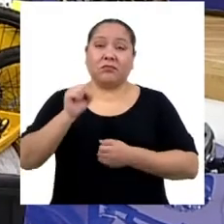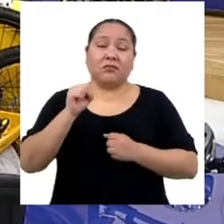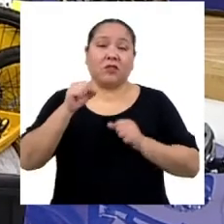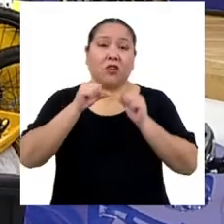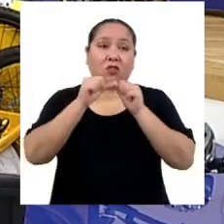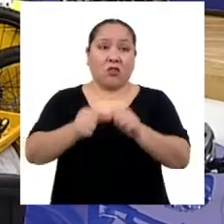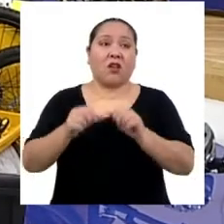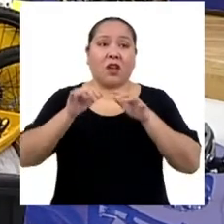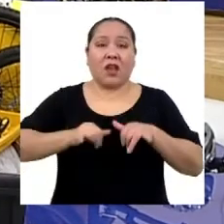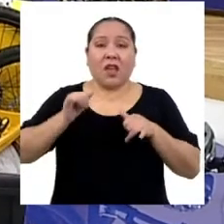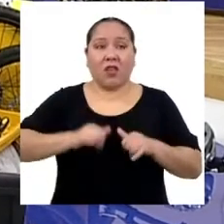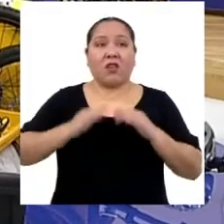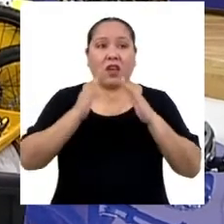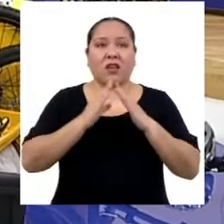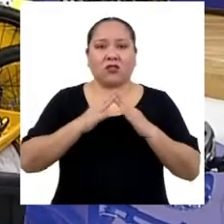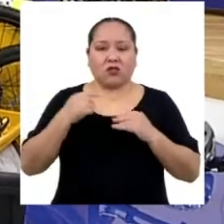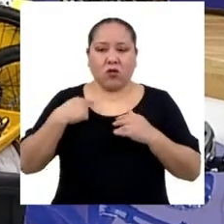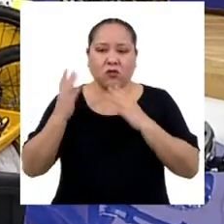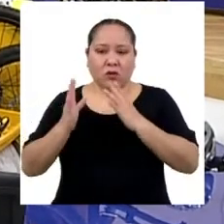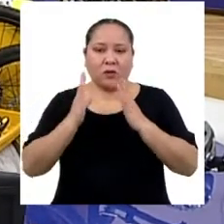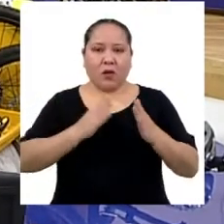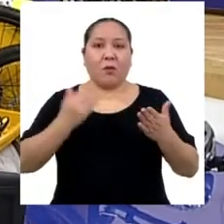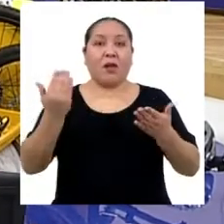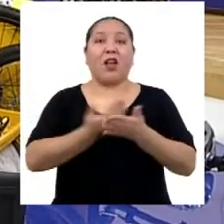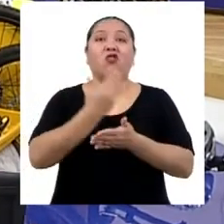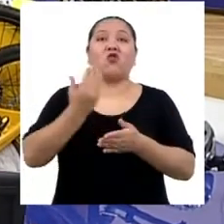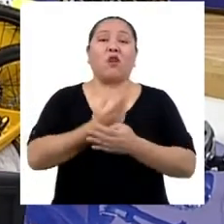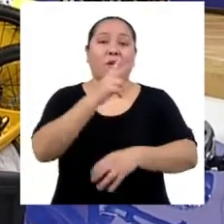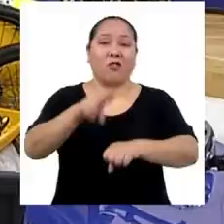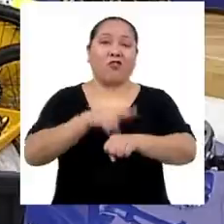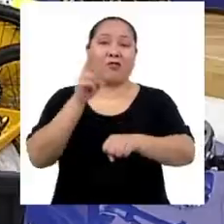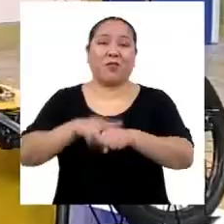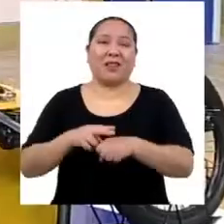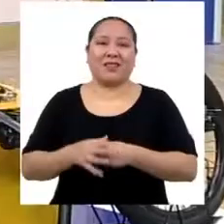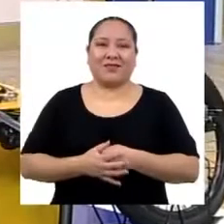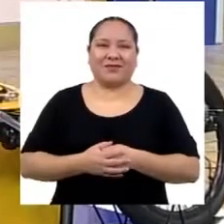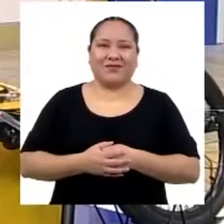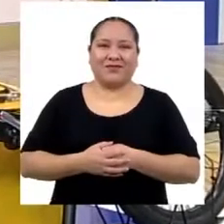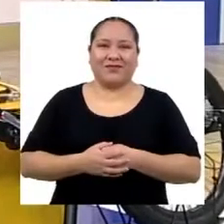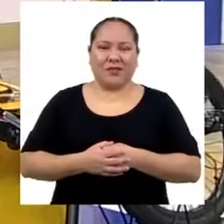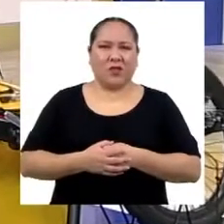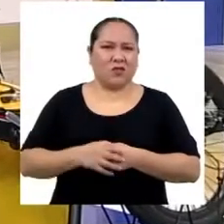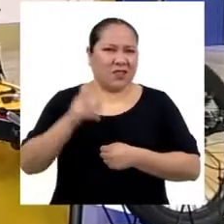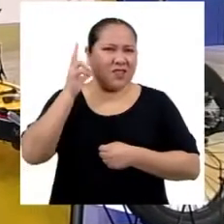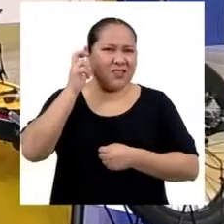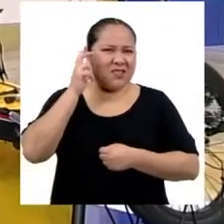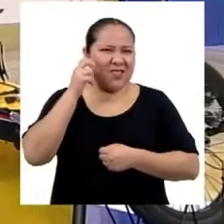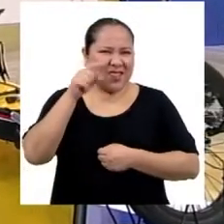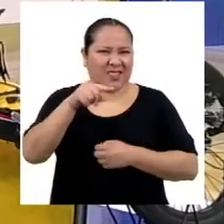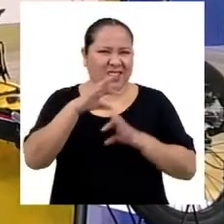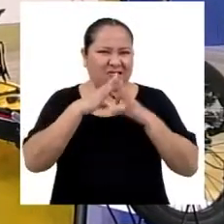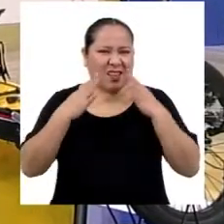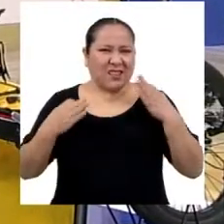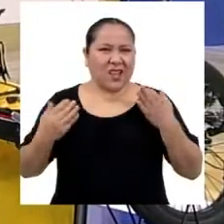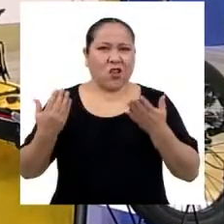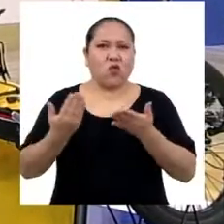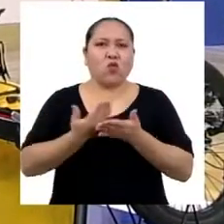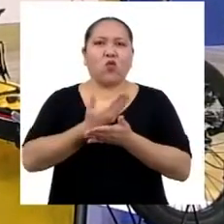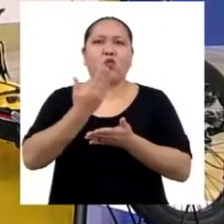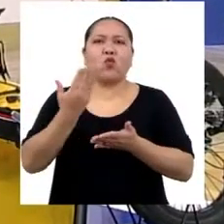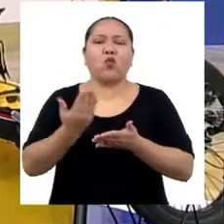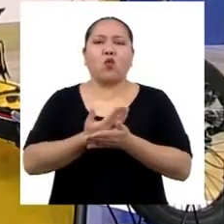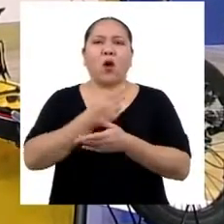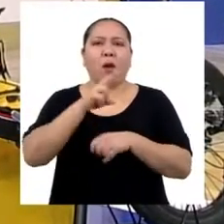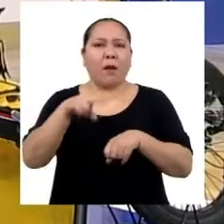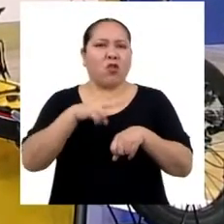casa, yo ya me estoy preparando para la nueva normalidad. ¿Han escuchado esa frase? ¿Saben